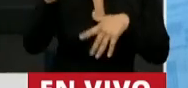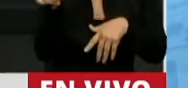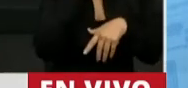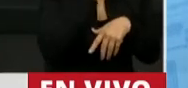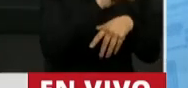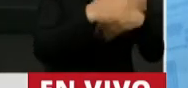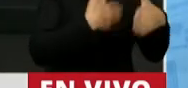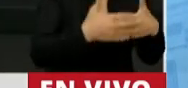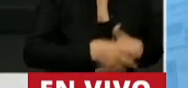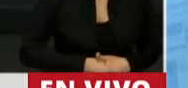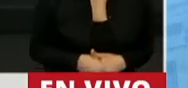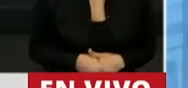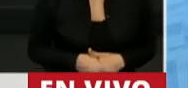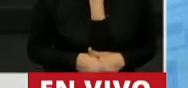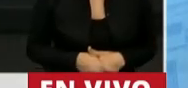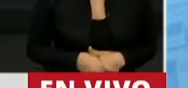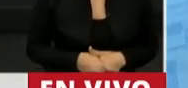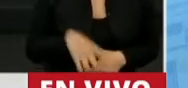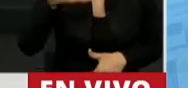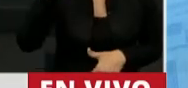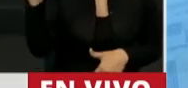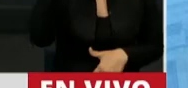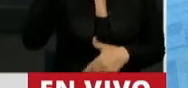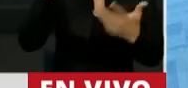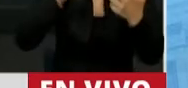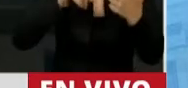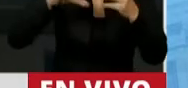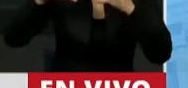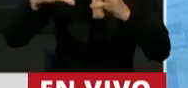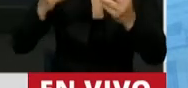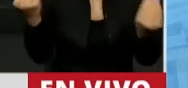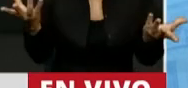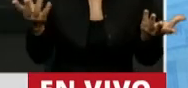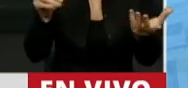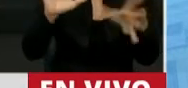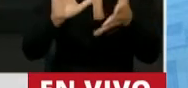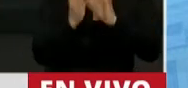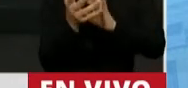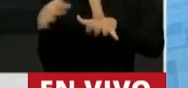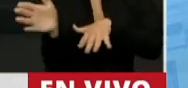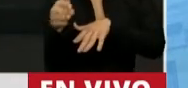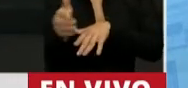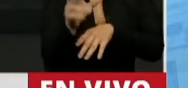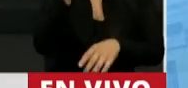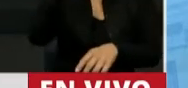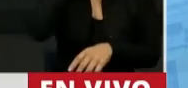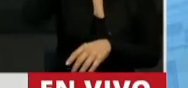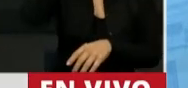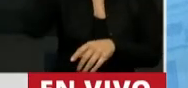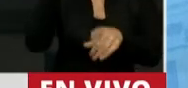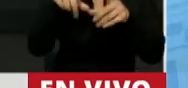de cualquier estadio. Astro del fútbol porque fue eso, un artista con la pelota. Como decía ese